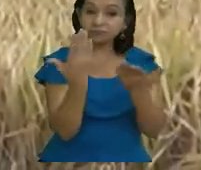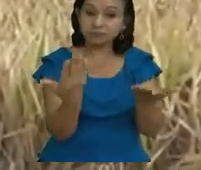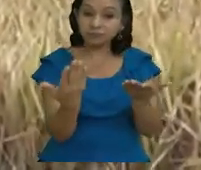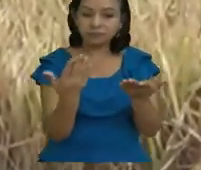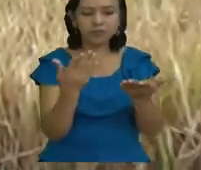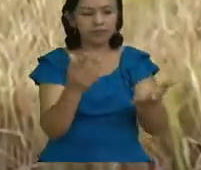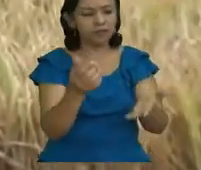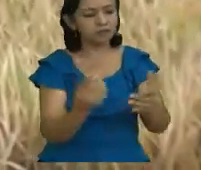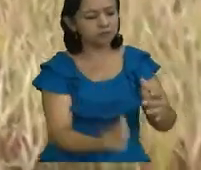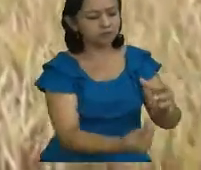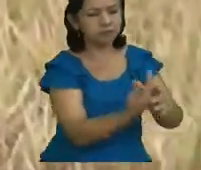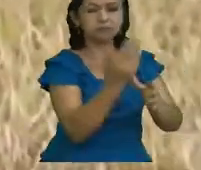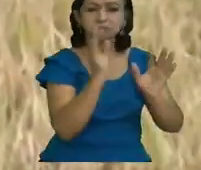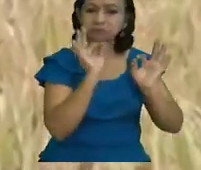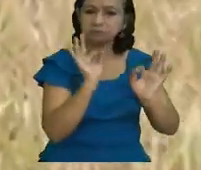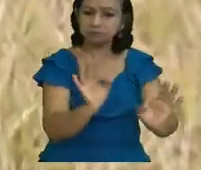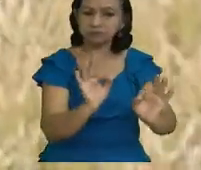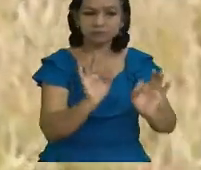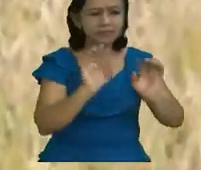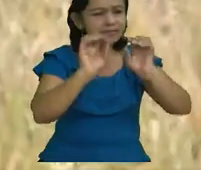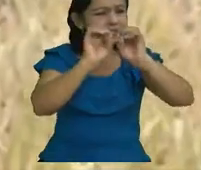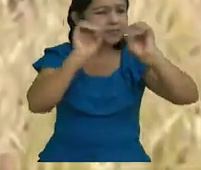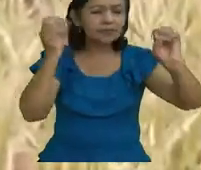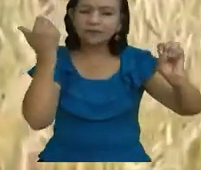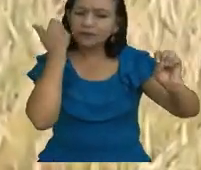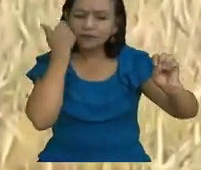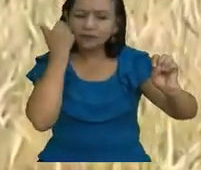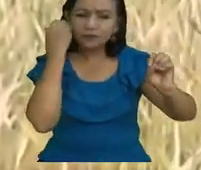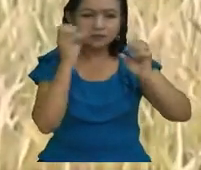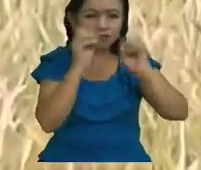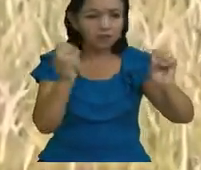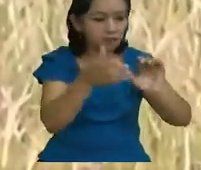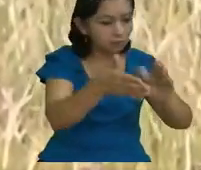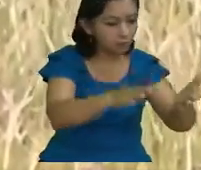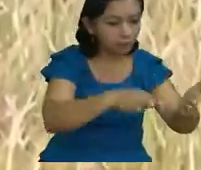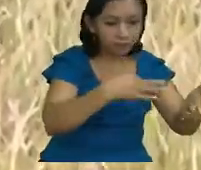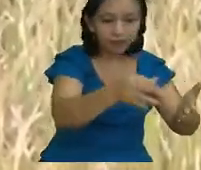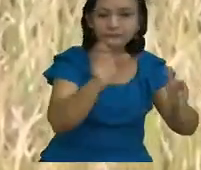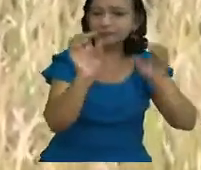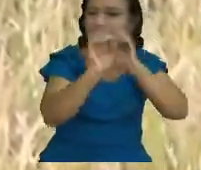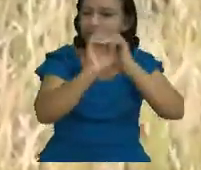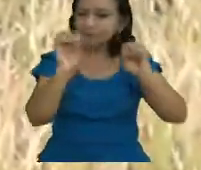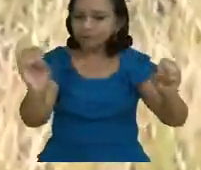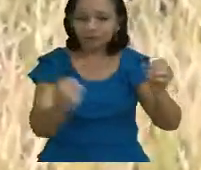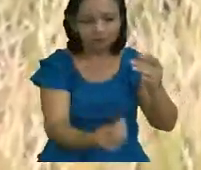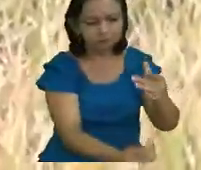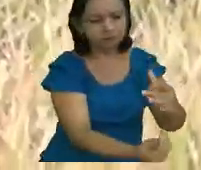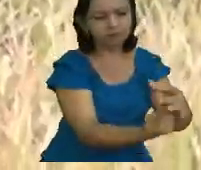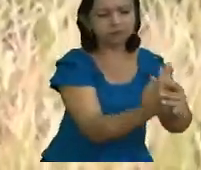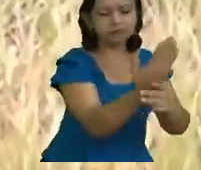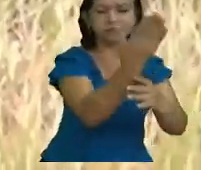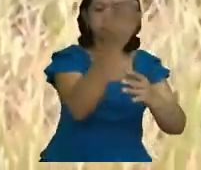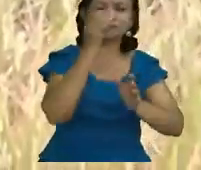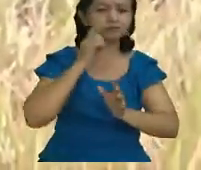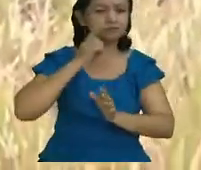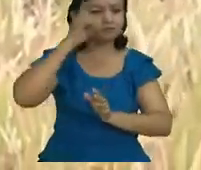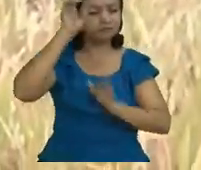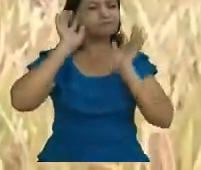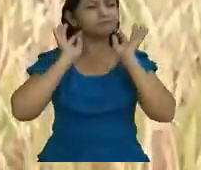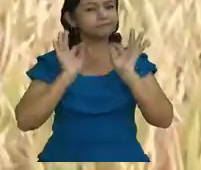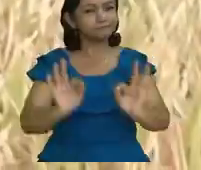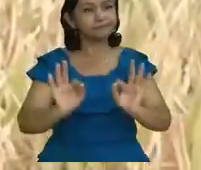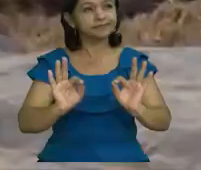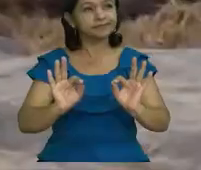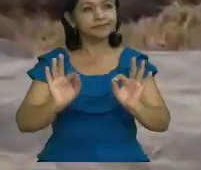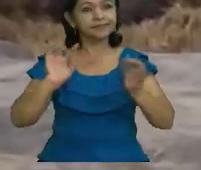la seguridad, que es una planta que va sin enfermedades okay. y va a una etapa segura de desarrollo y de producción. Y